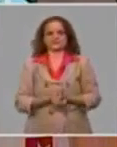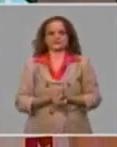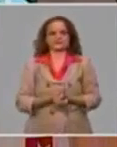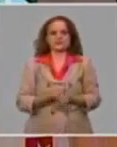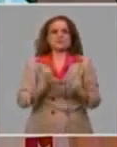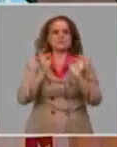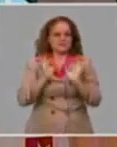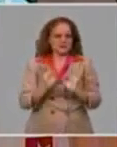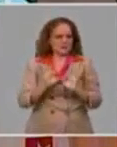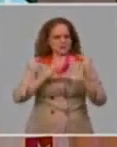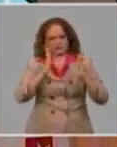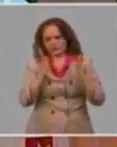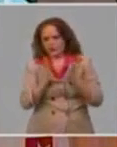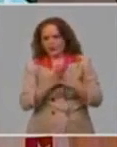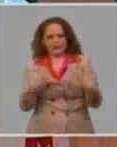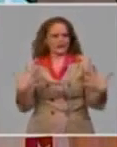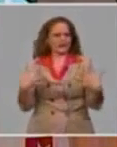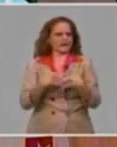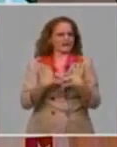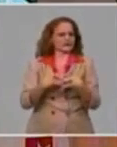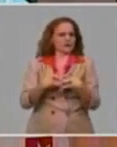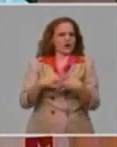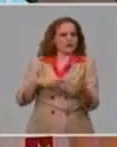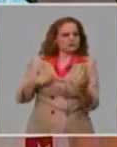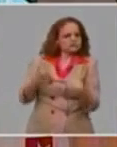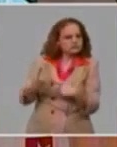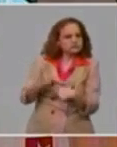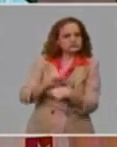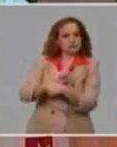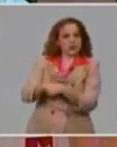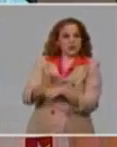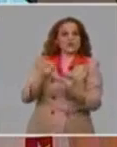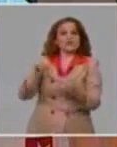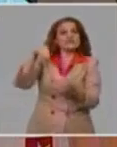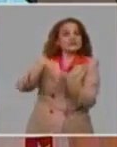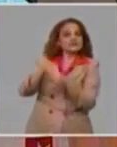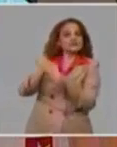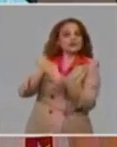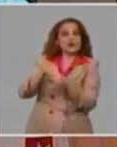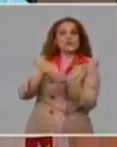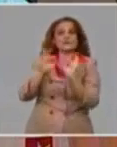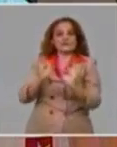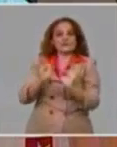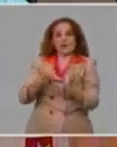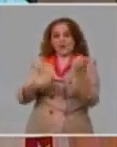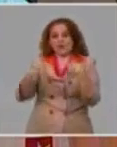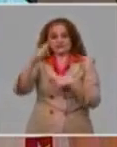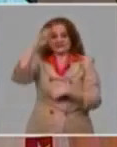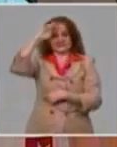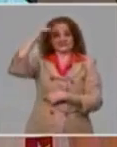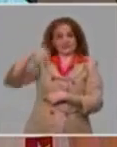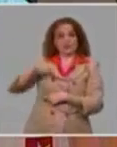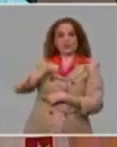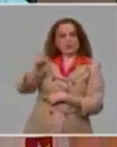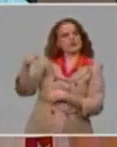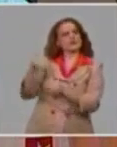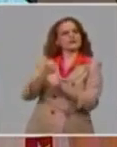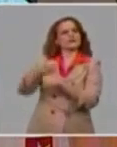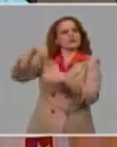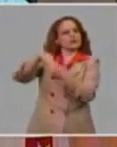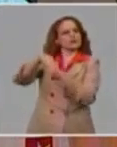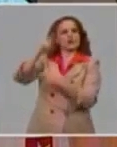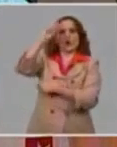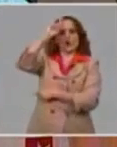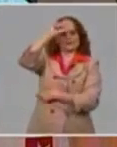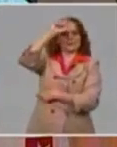COVID, hemos organizado dentro del sector de la salud pública el trabajo, como explicamos anteriormente, en hospitales